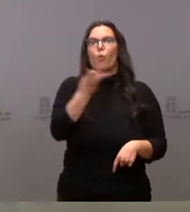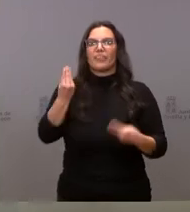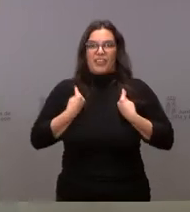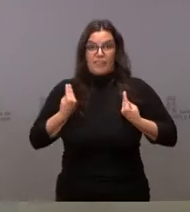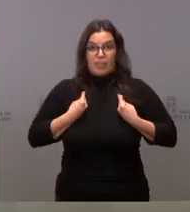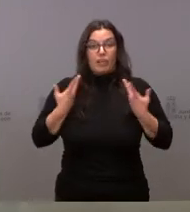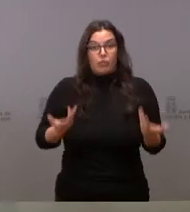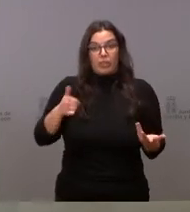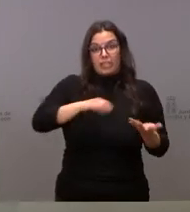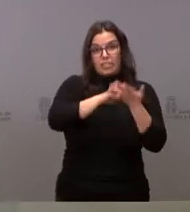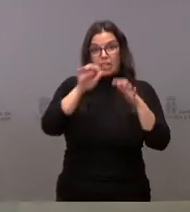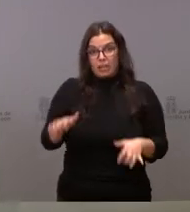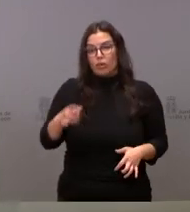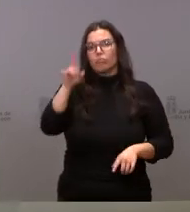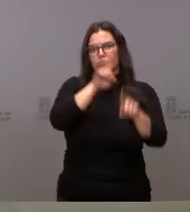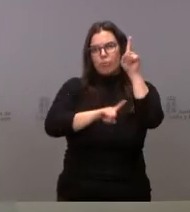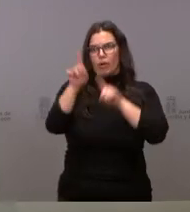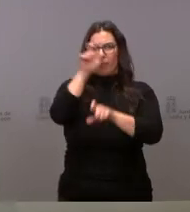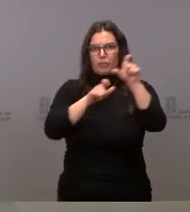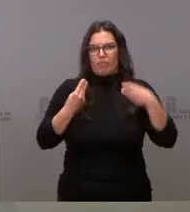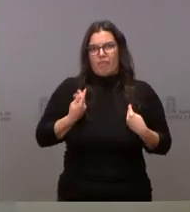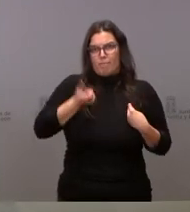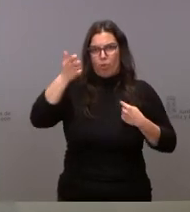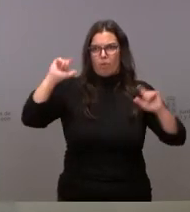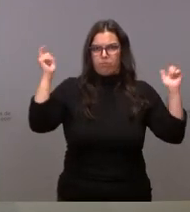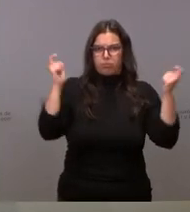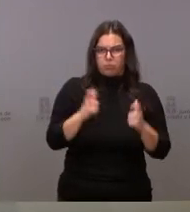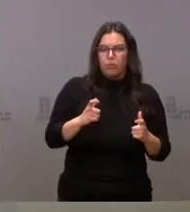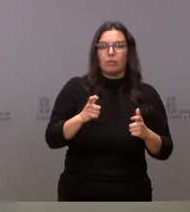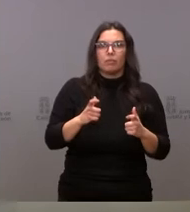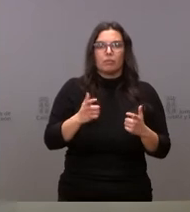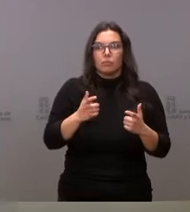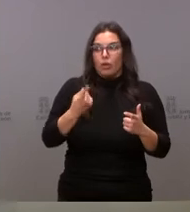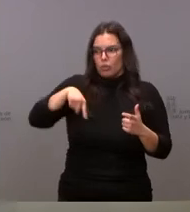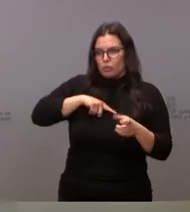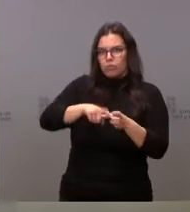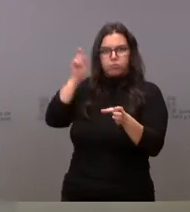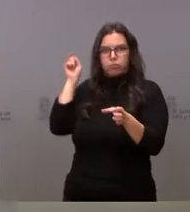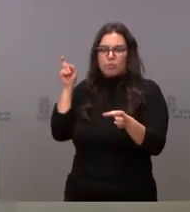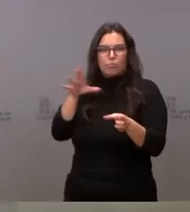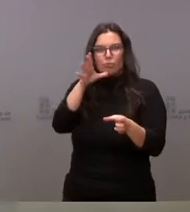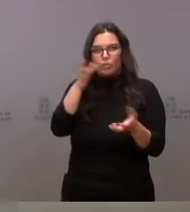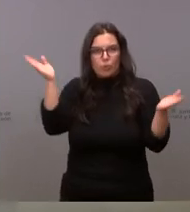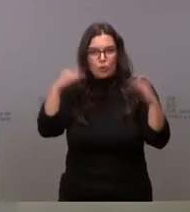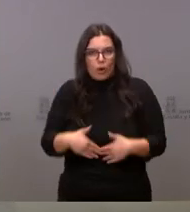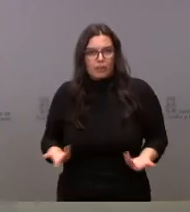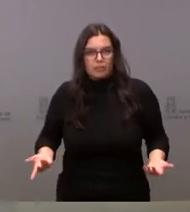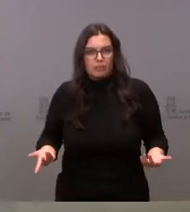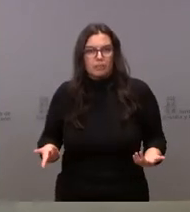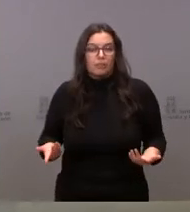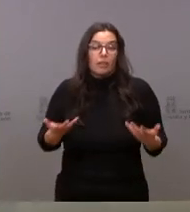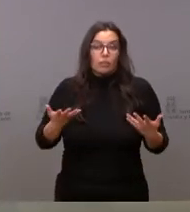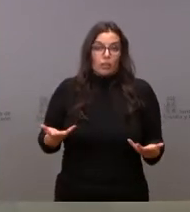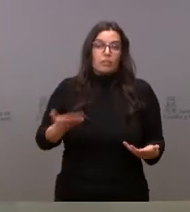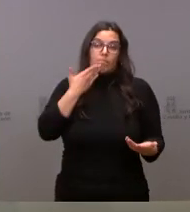territorio claros problemas de despoblación no existe motivo por el que se nos excluya claramente del reparto de estos fondos y por